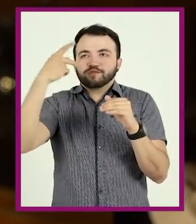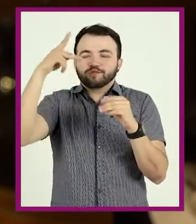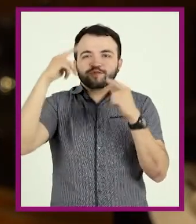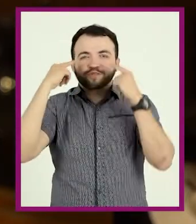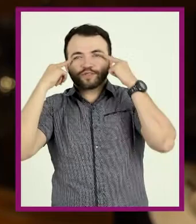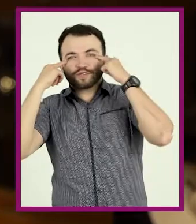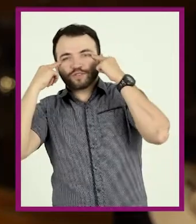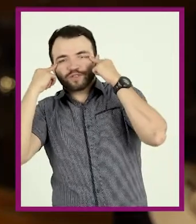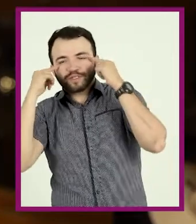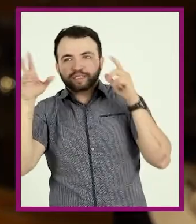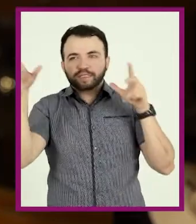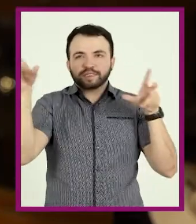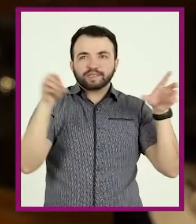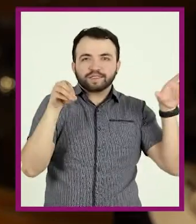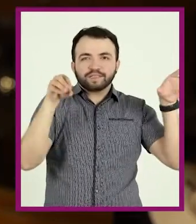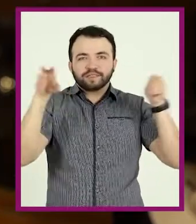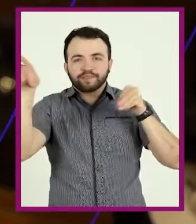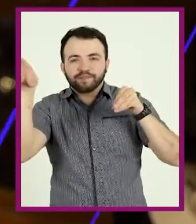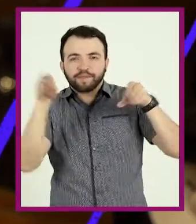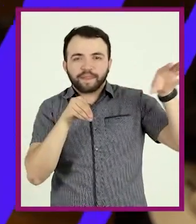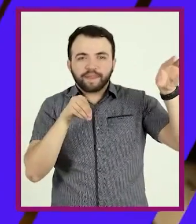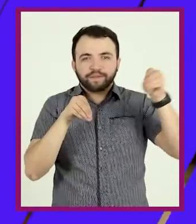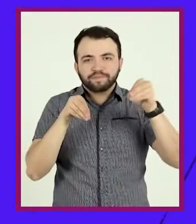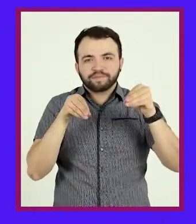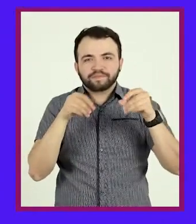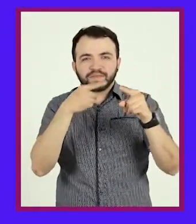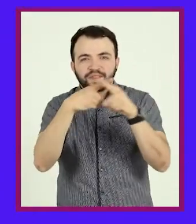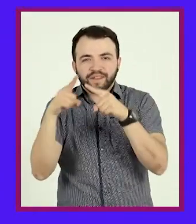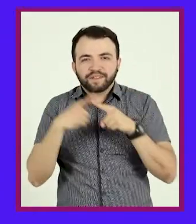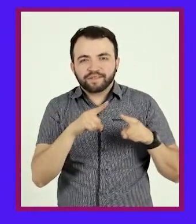además toda la migración de los gitanos.